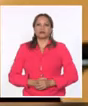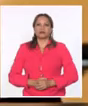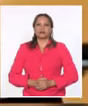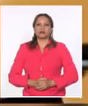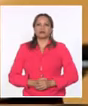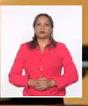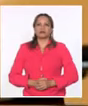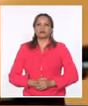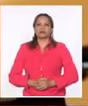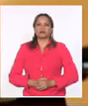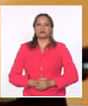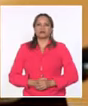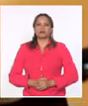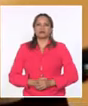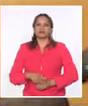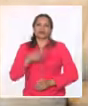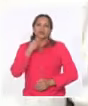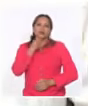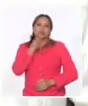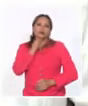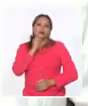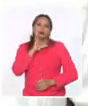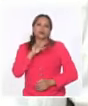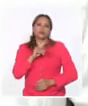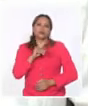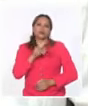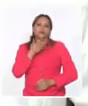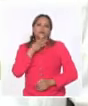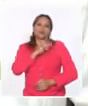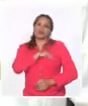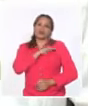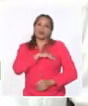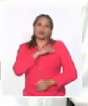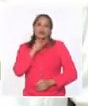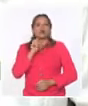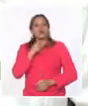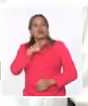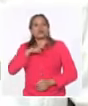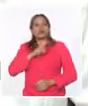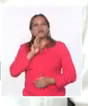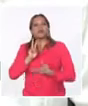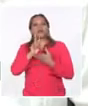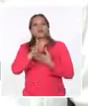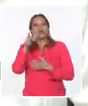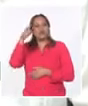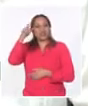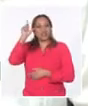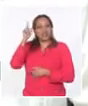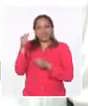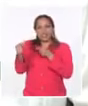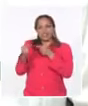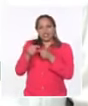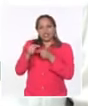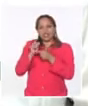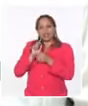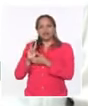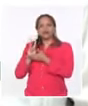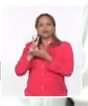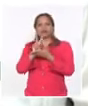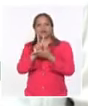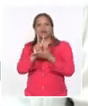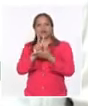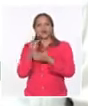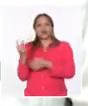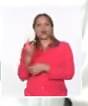de la grandeza del comandante jefe, de la humildad de él. Visitábamos una vaquería, por ejemplo, que quedaba relativamente cerca de su casa.